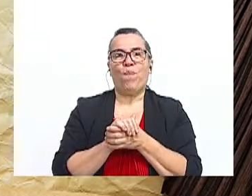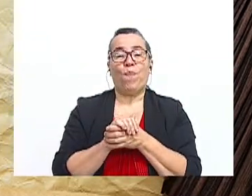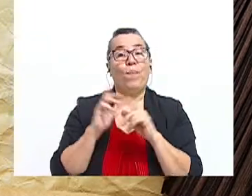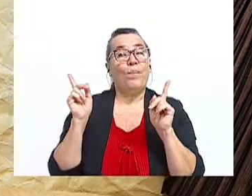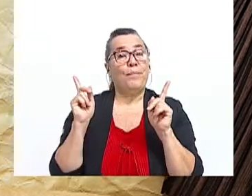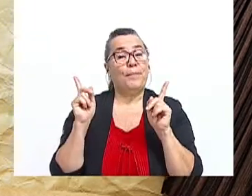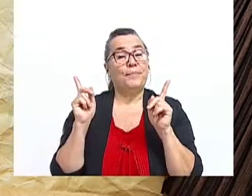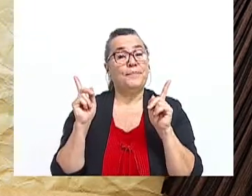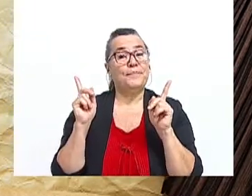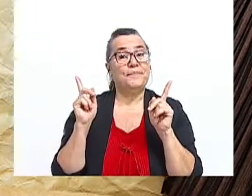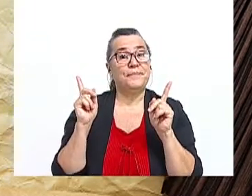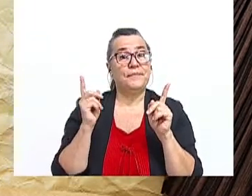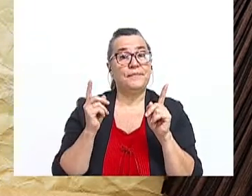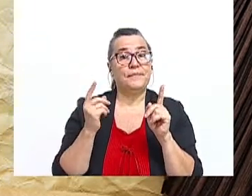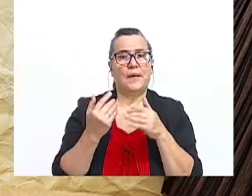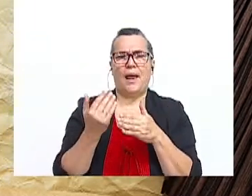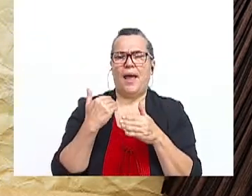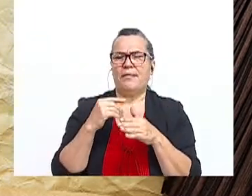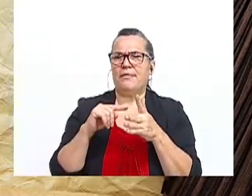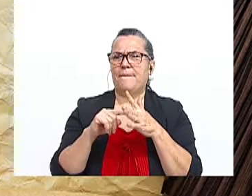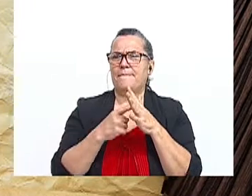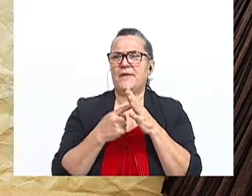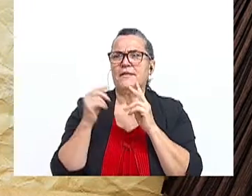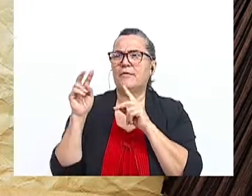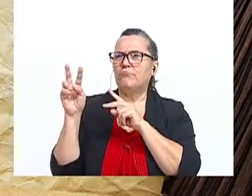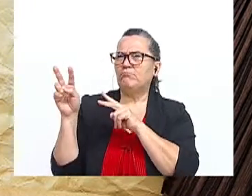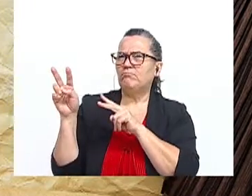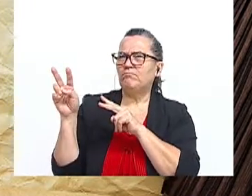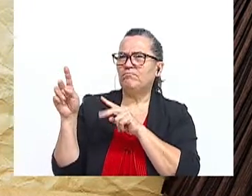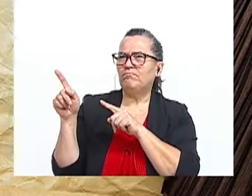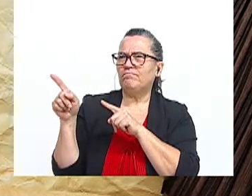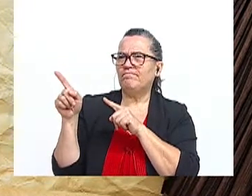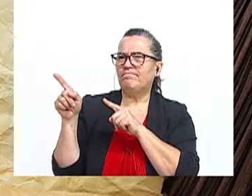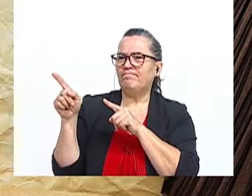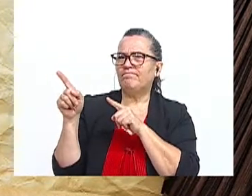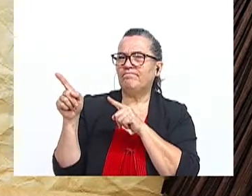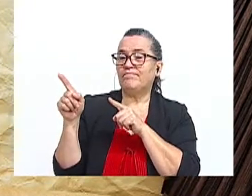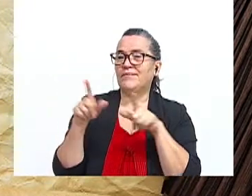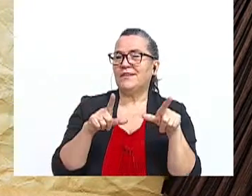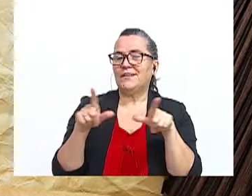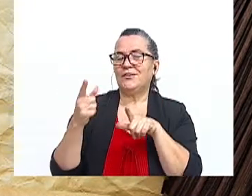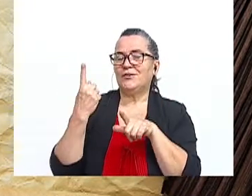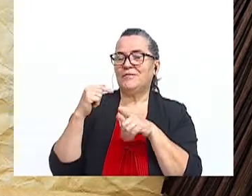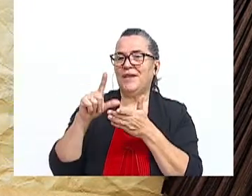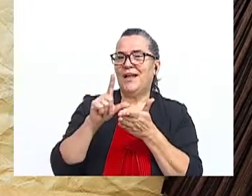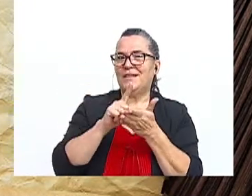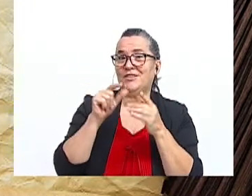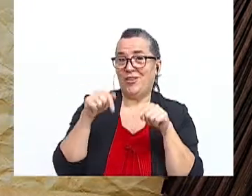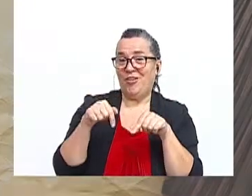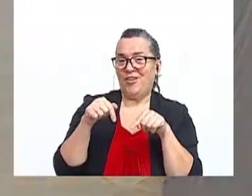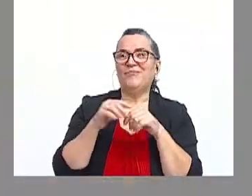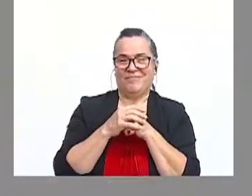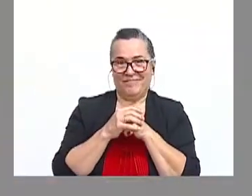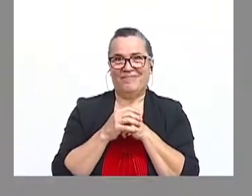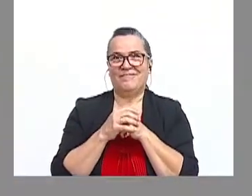Pero antes de empezar, vamos a prepararnos para la lección de hoy. ¿Les parece?